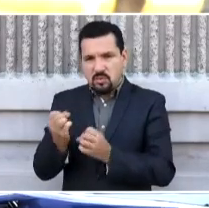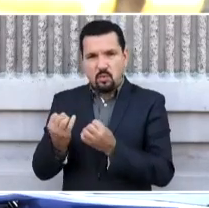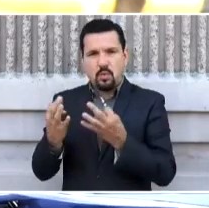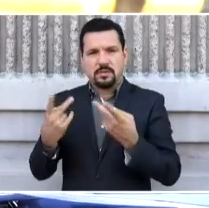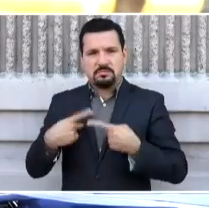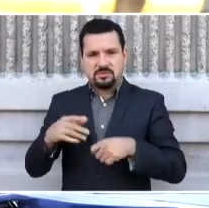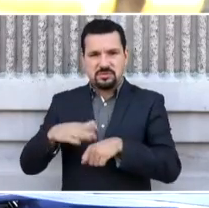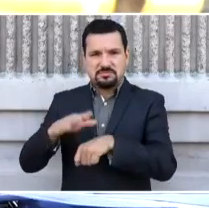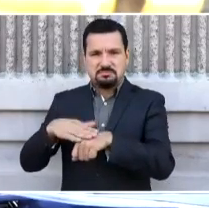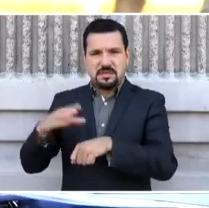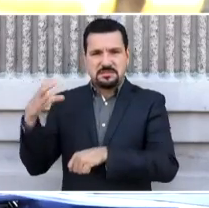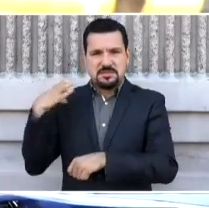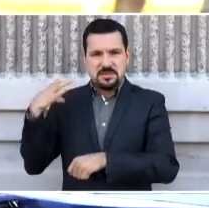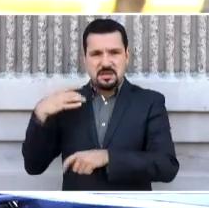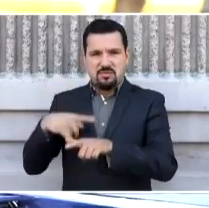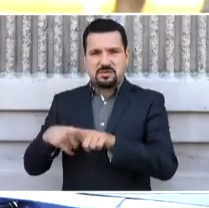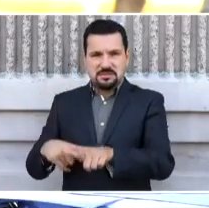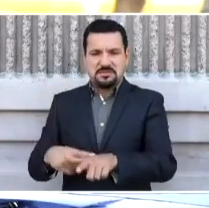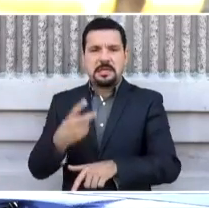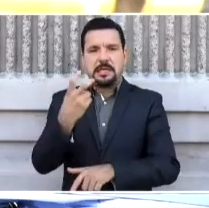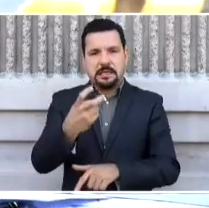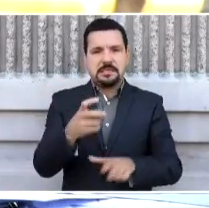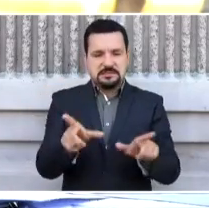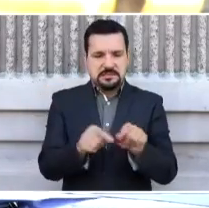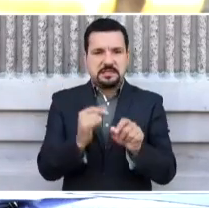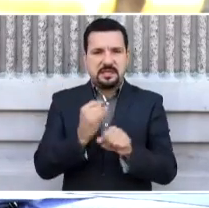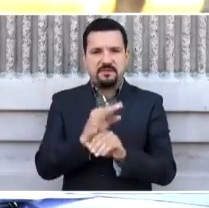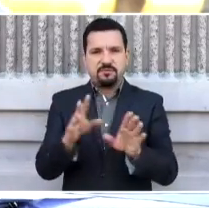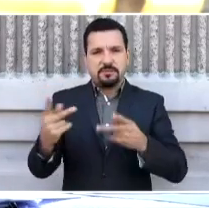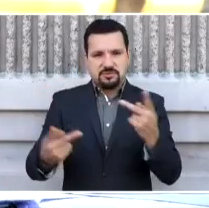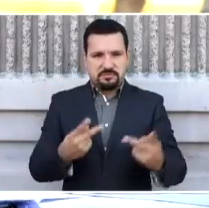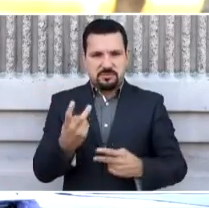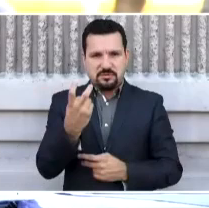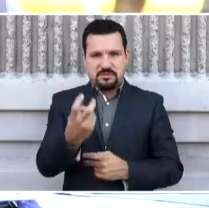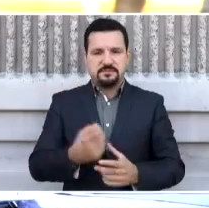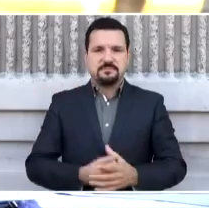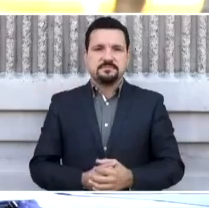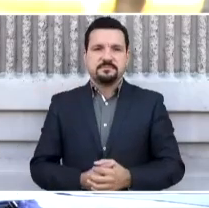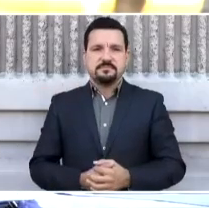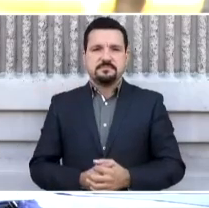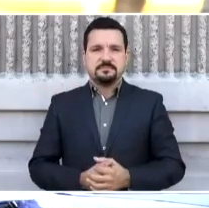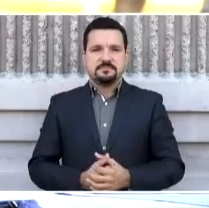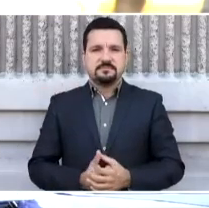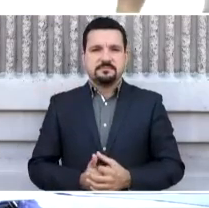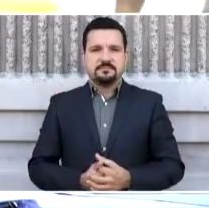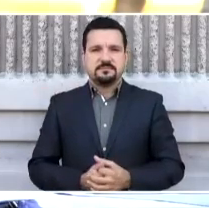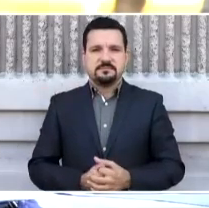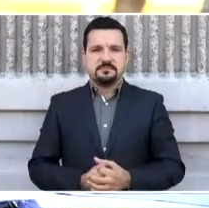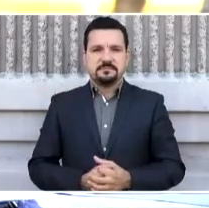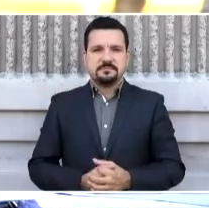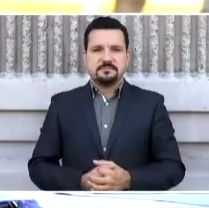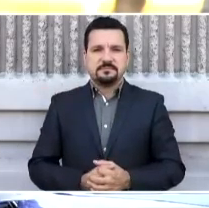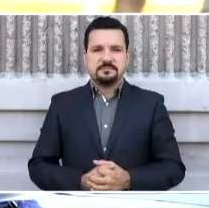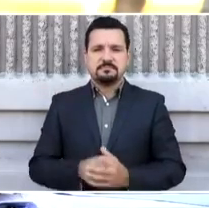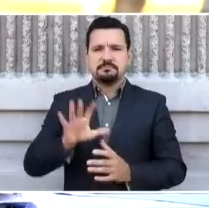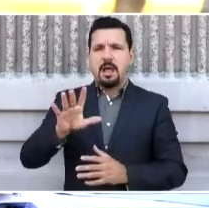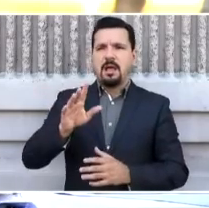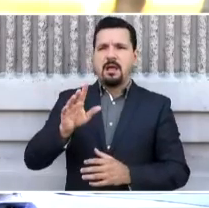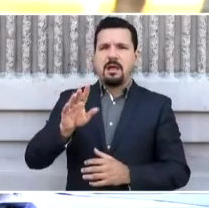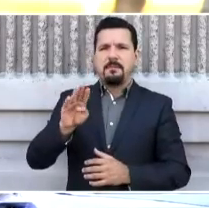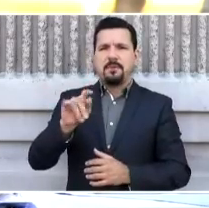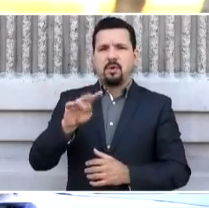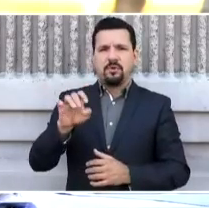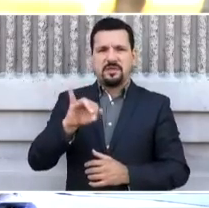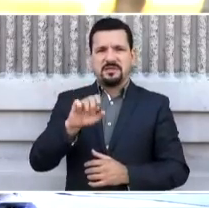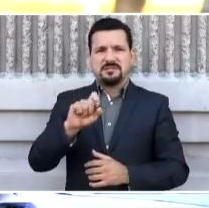casos adicionales hay en ese brote. Esto es lo que yo tengo respecto a tu pregunta. Sobre el presunto brote en el CIES